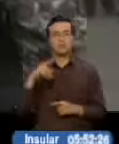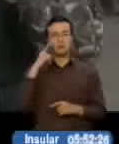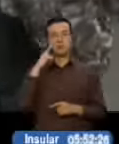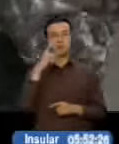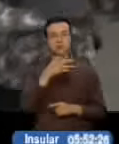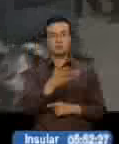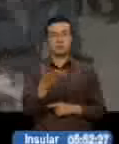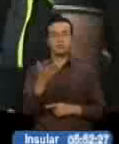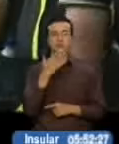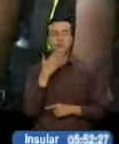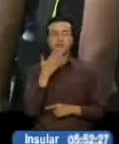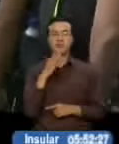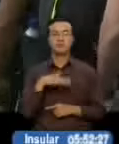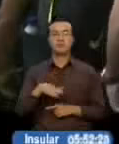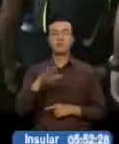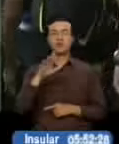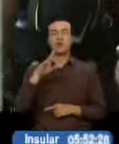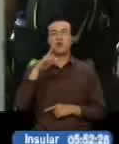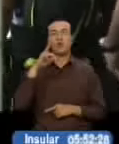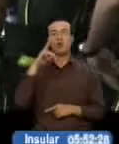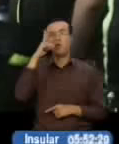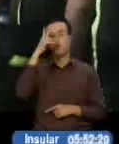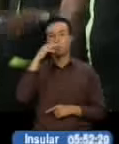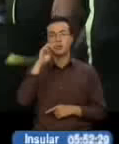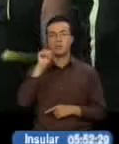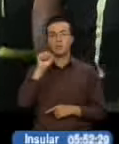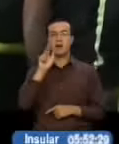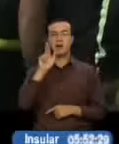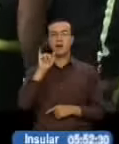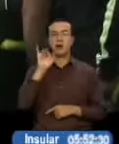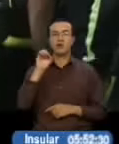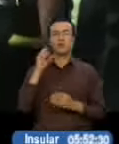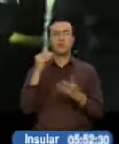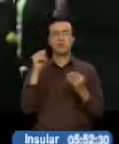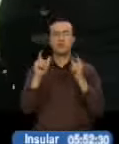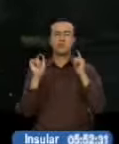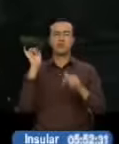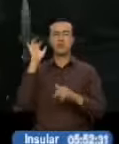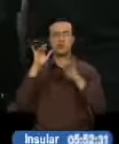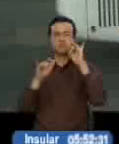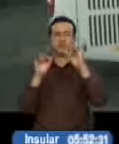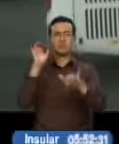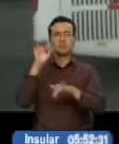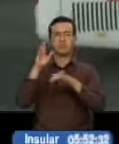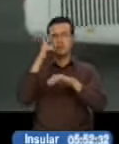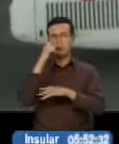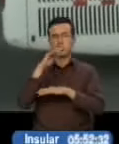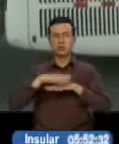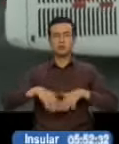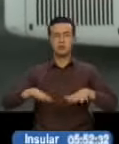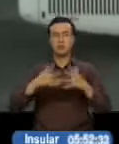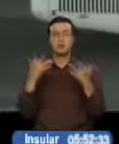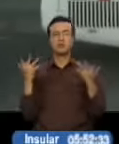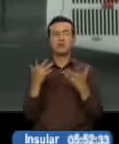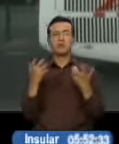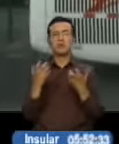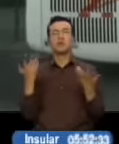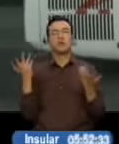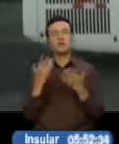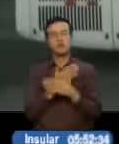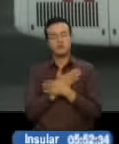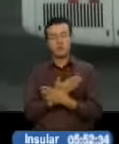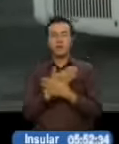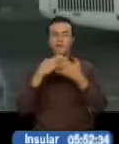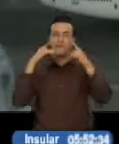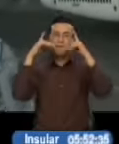empezaron ya la concentración en el Hotel Marriott, donde cientos de sus hinchas se agolparon alrededor de este sitio de concentración para tratar de conseguir un saludo,